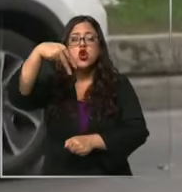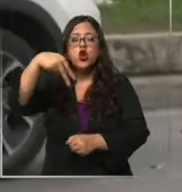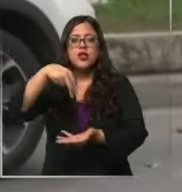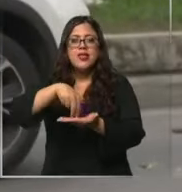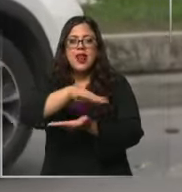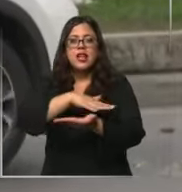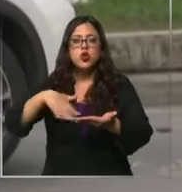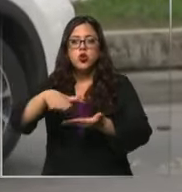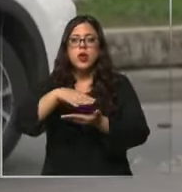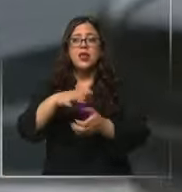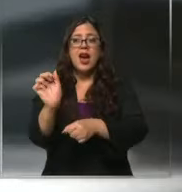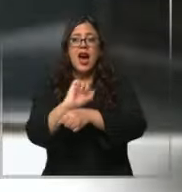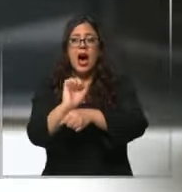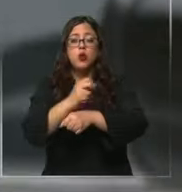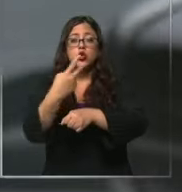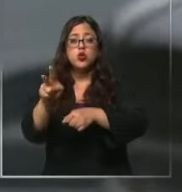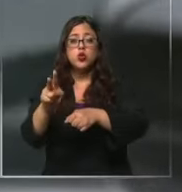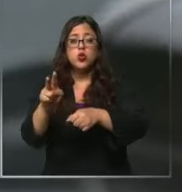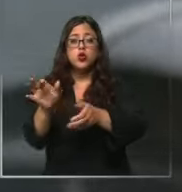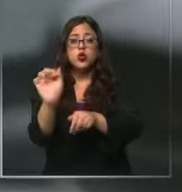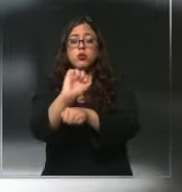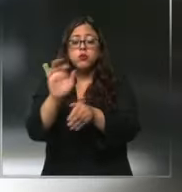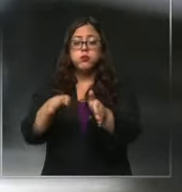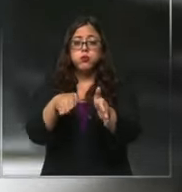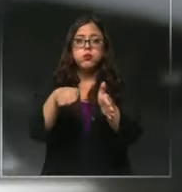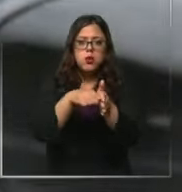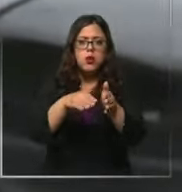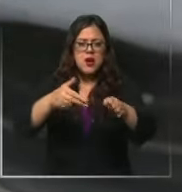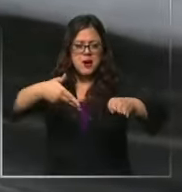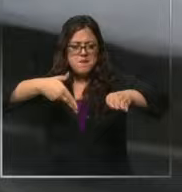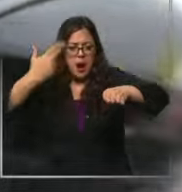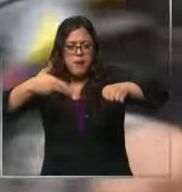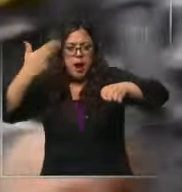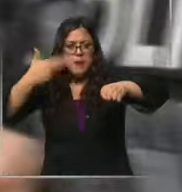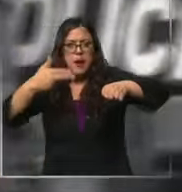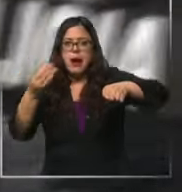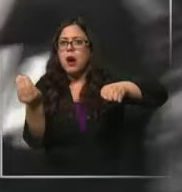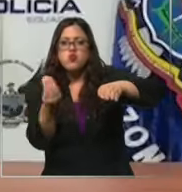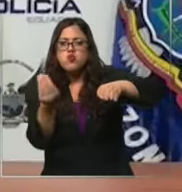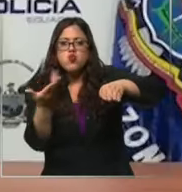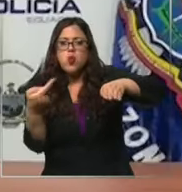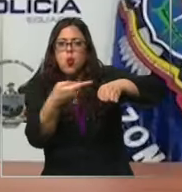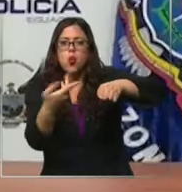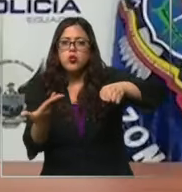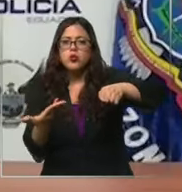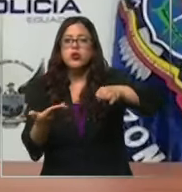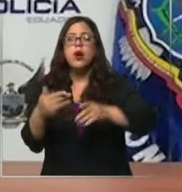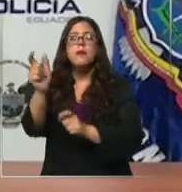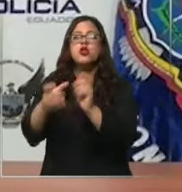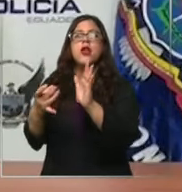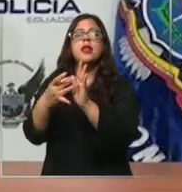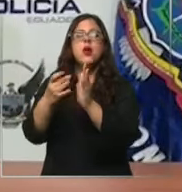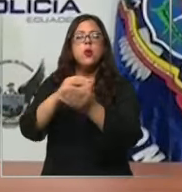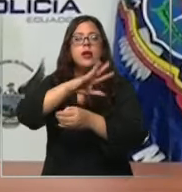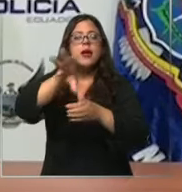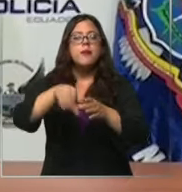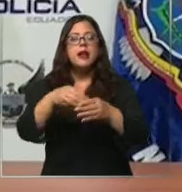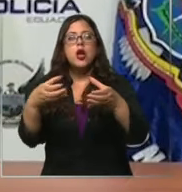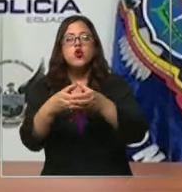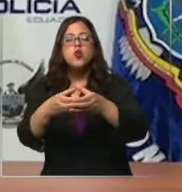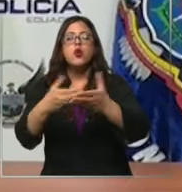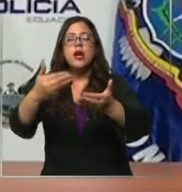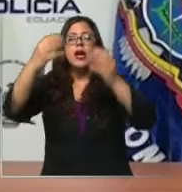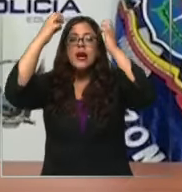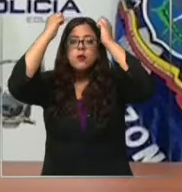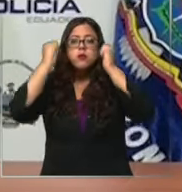ciudad. Su auto, que quedó junto a una vereda, tenía decenas de impactos de bala. Estos delincuentes pertenecerían al grupo